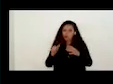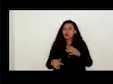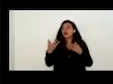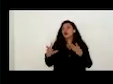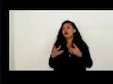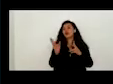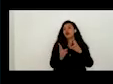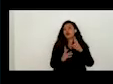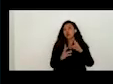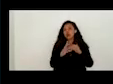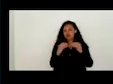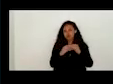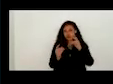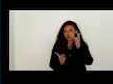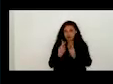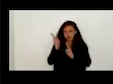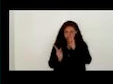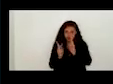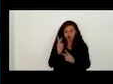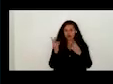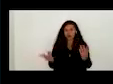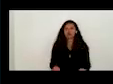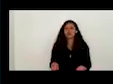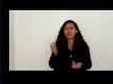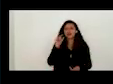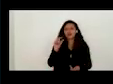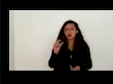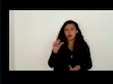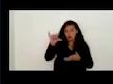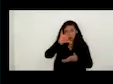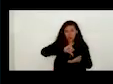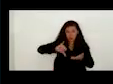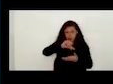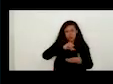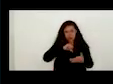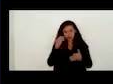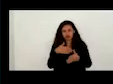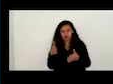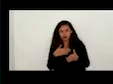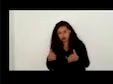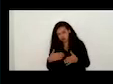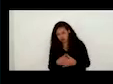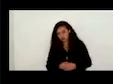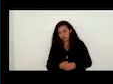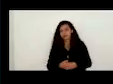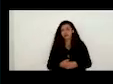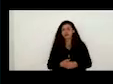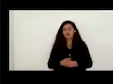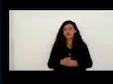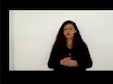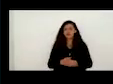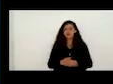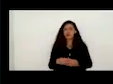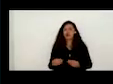la jícama, y un poco de aceite con el cual cociné, por ejemplo, esas albóndigas o esa sopa de